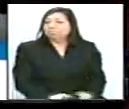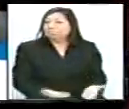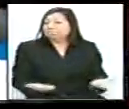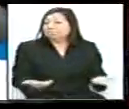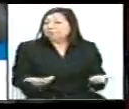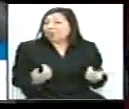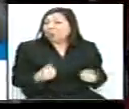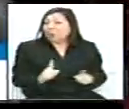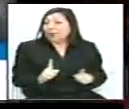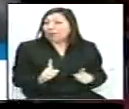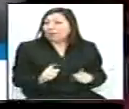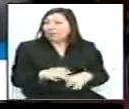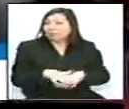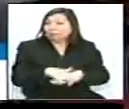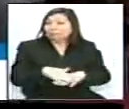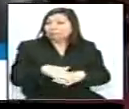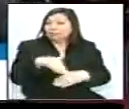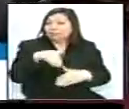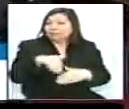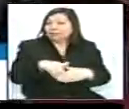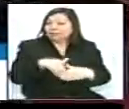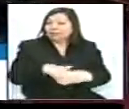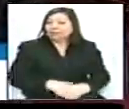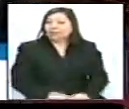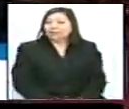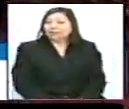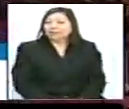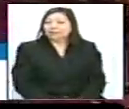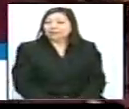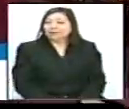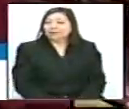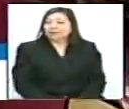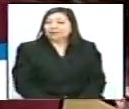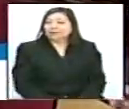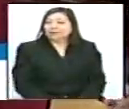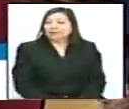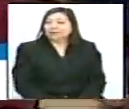Inesperadamente, cuando se estaba procediendo a precisamente